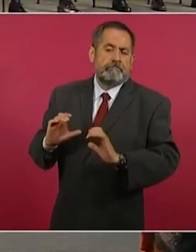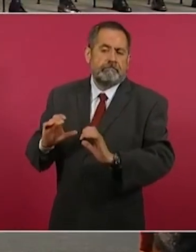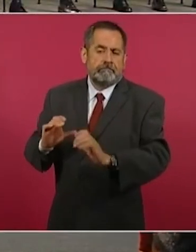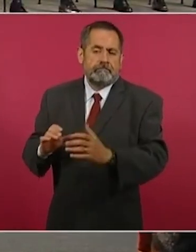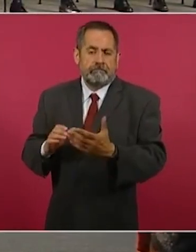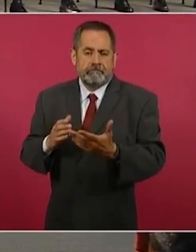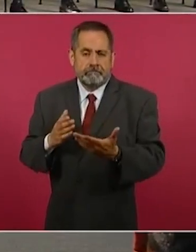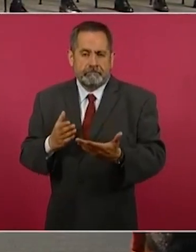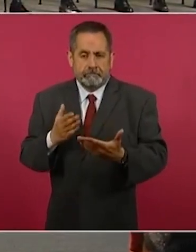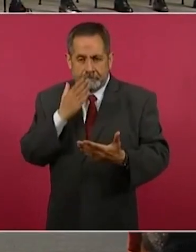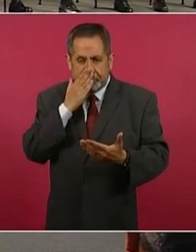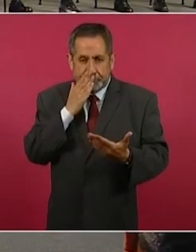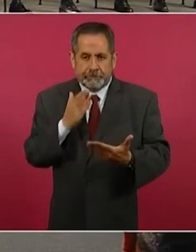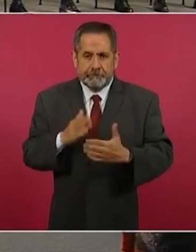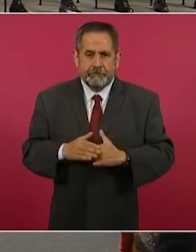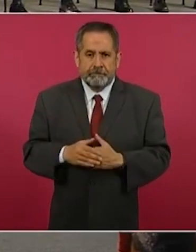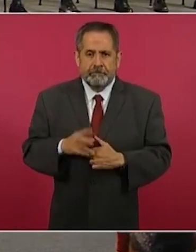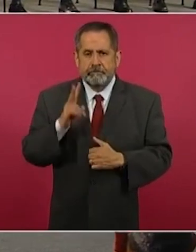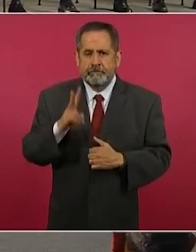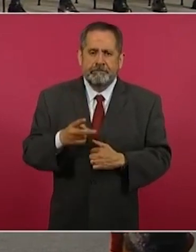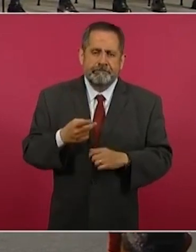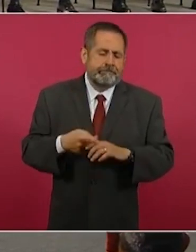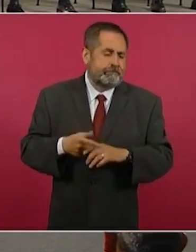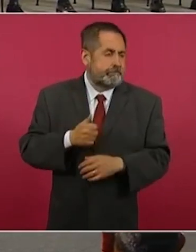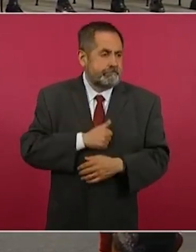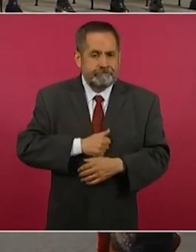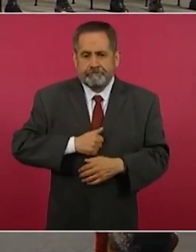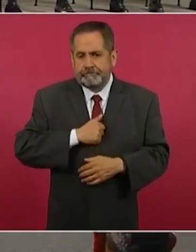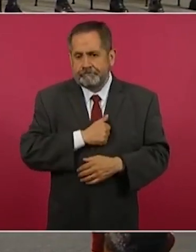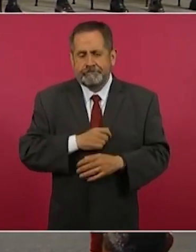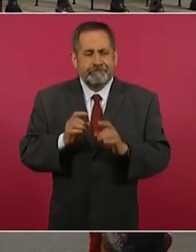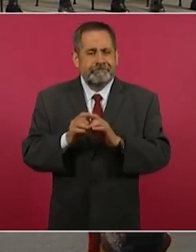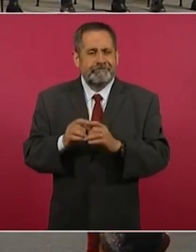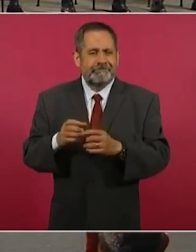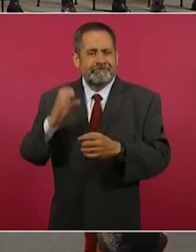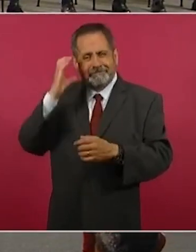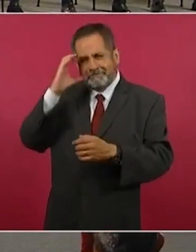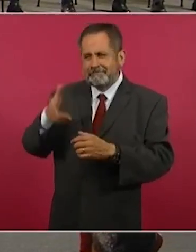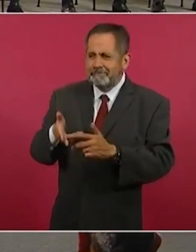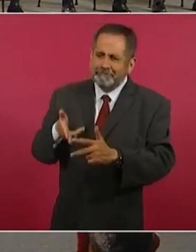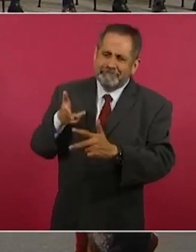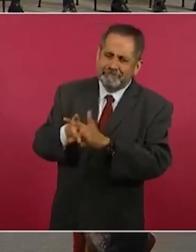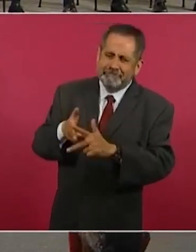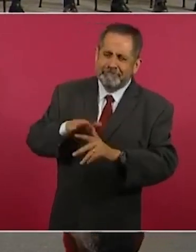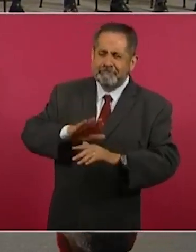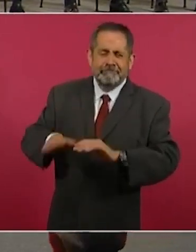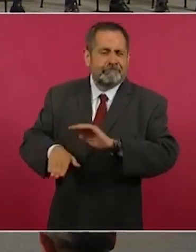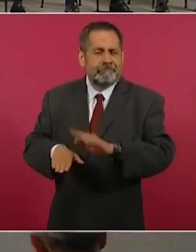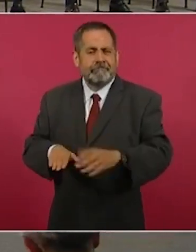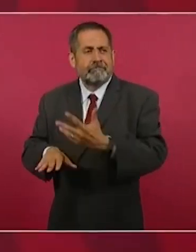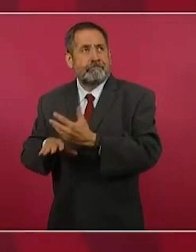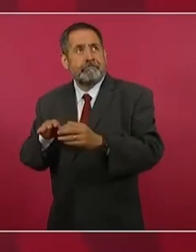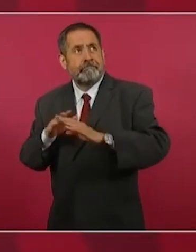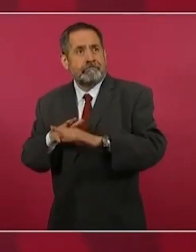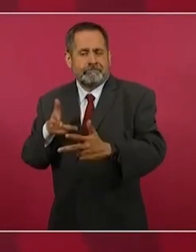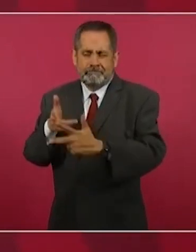los casos más lamentables de crímenes a migrantes